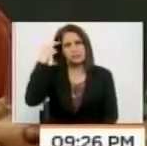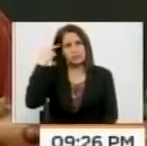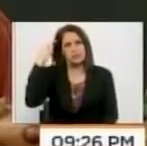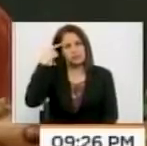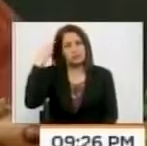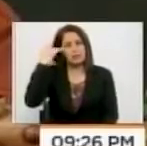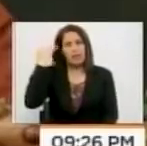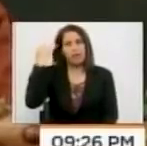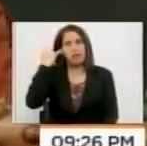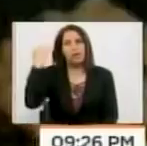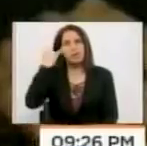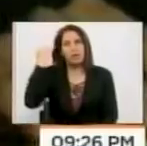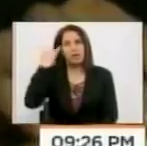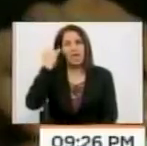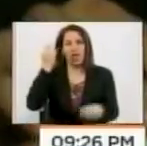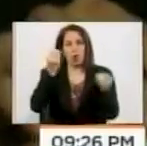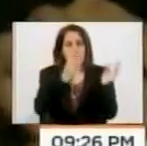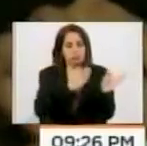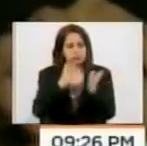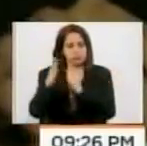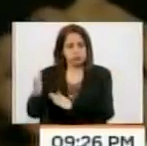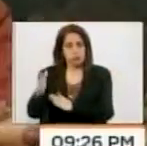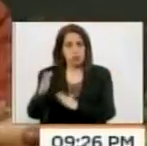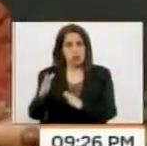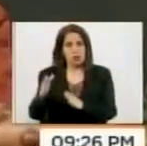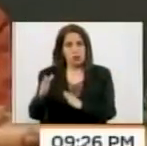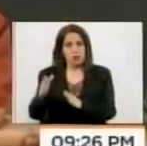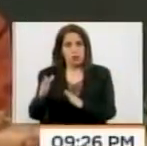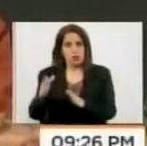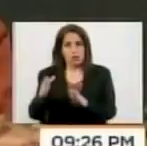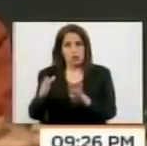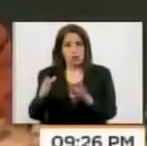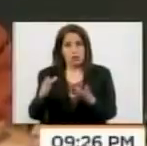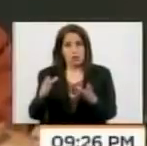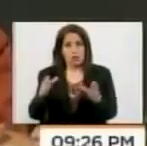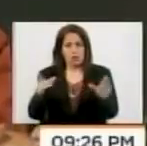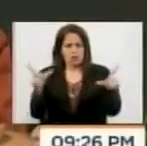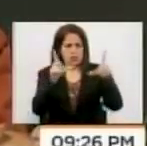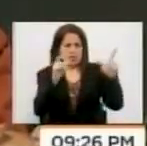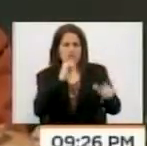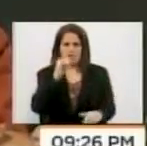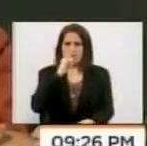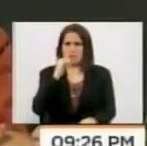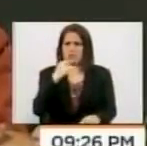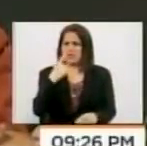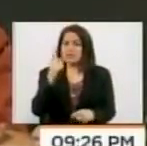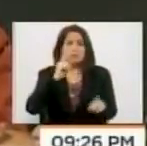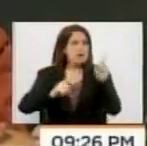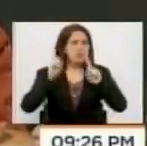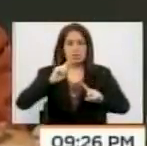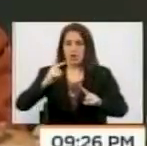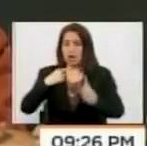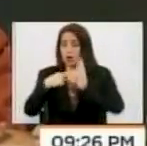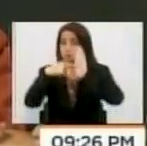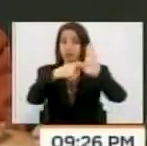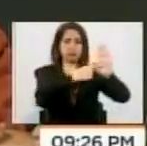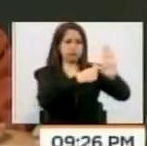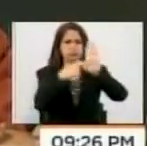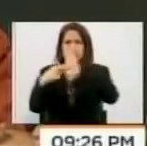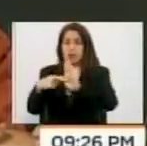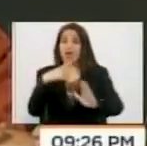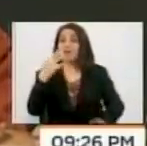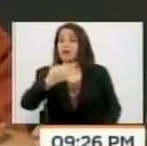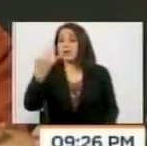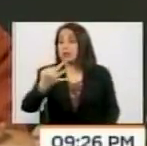la idea de cómo era la estructura del programa. Era para tumbar todas las mentiras del enemigo, era para sacar las verdades que nadie